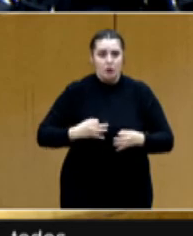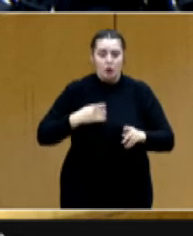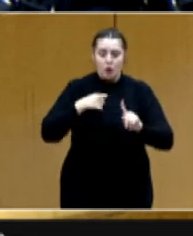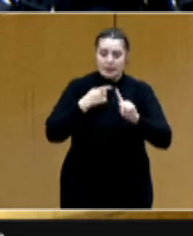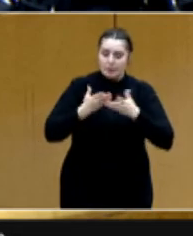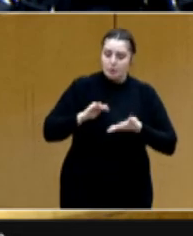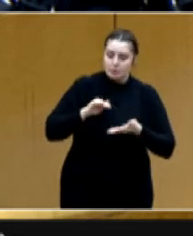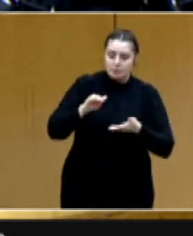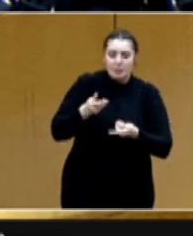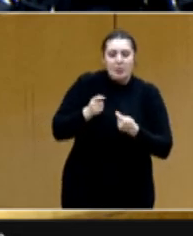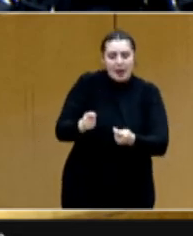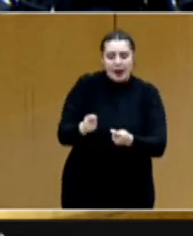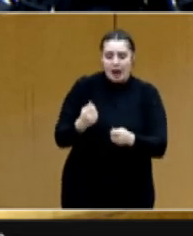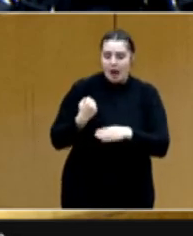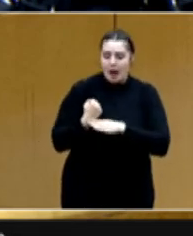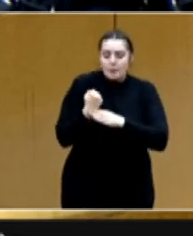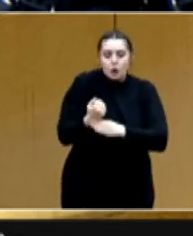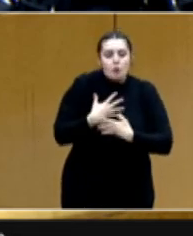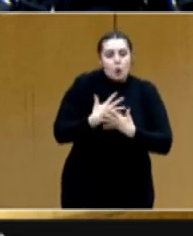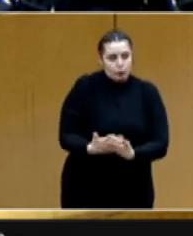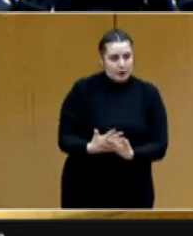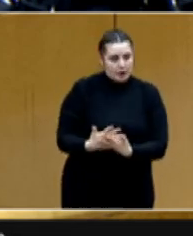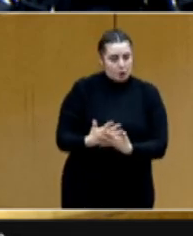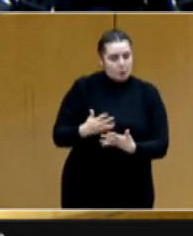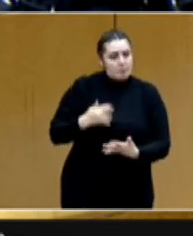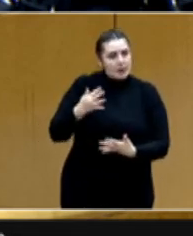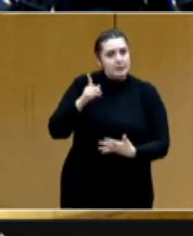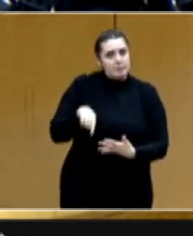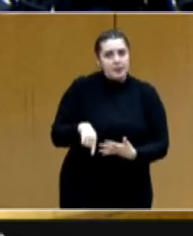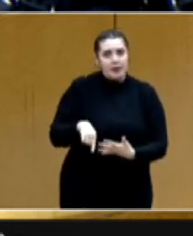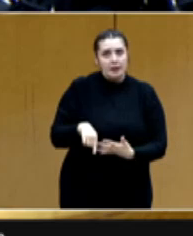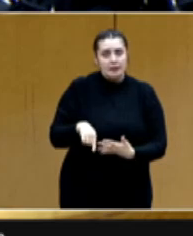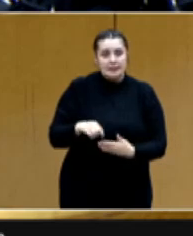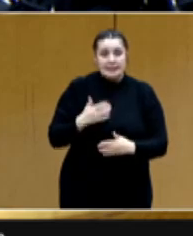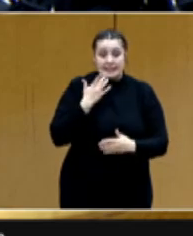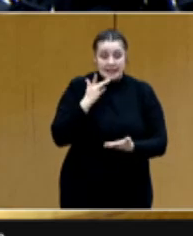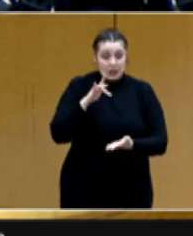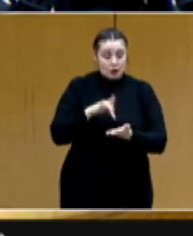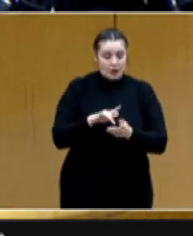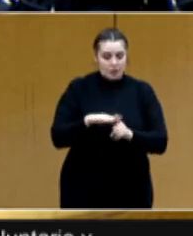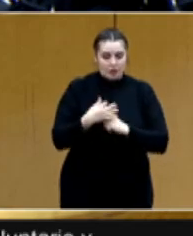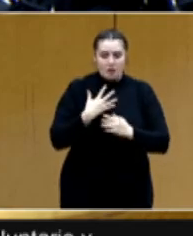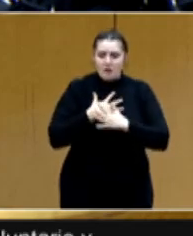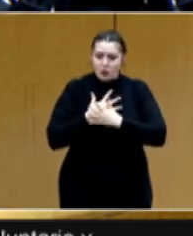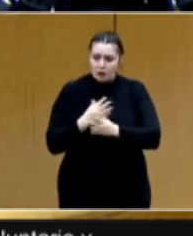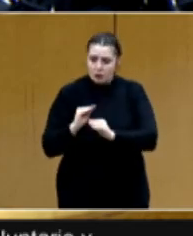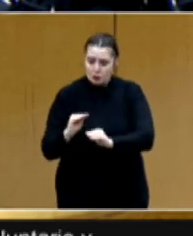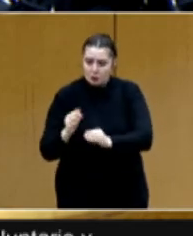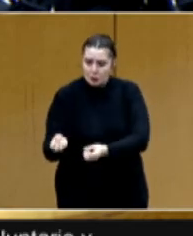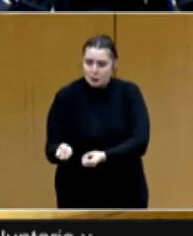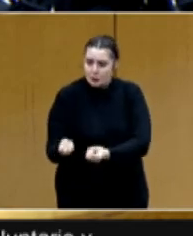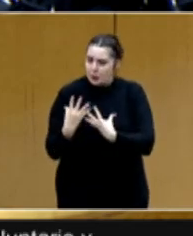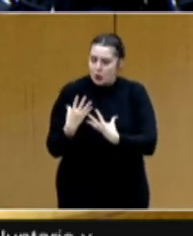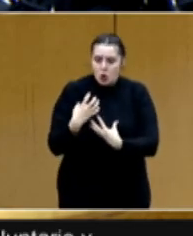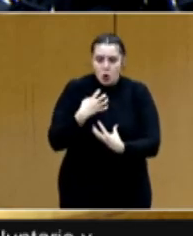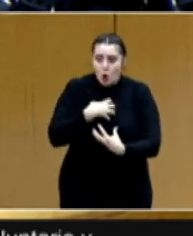apoyo voluntario y asumir el apoyo y en extremis cuando la misma voluntad ya no pueda ser de ningún